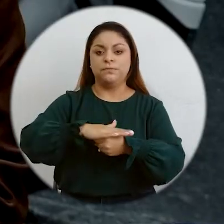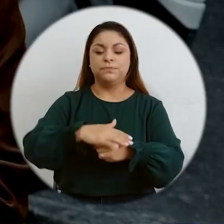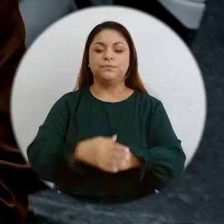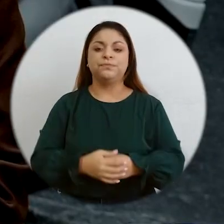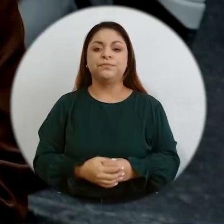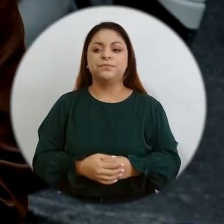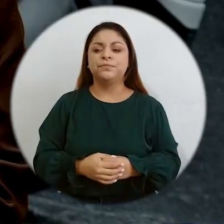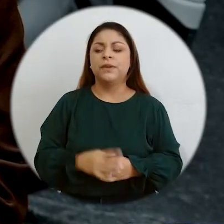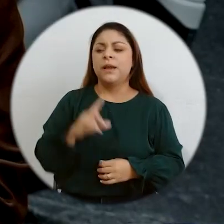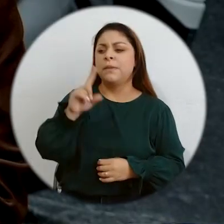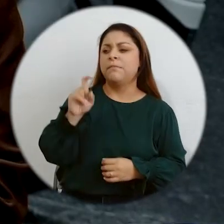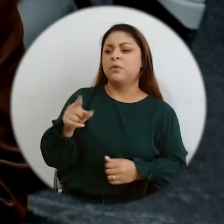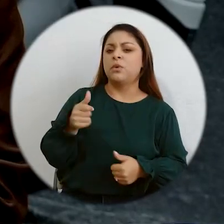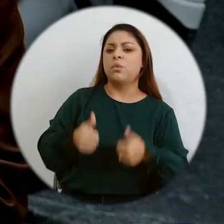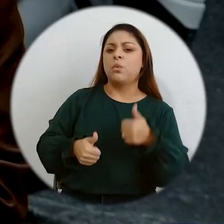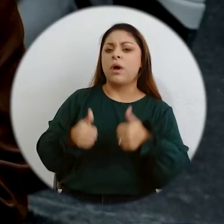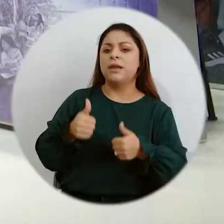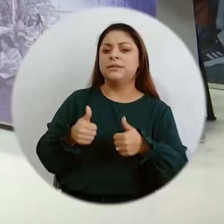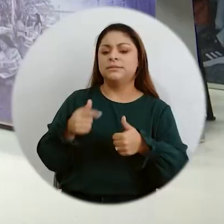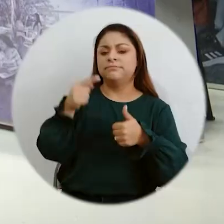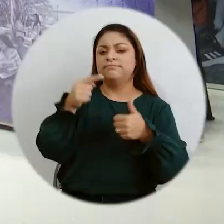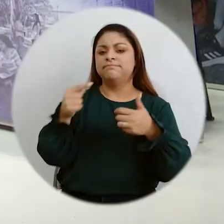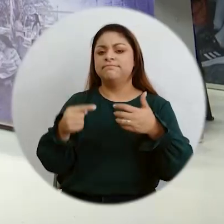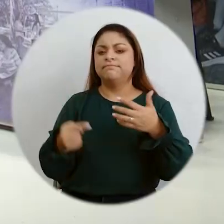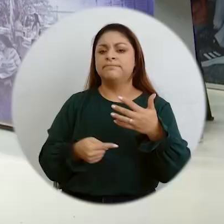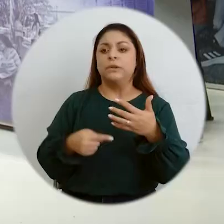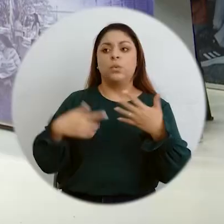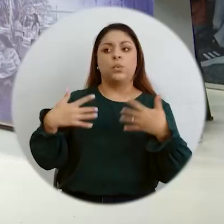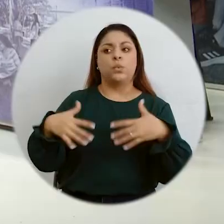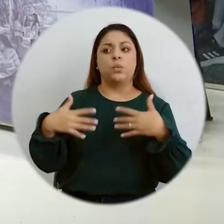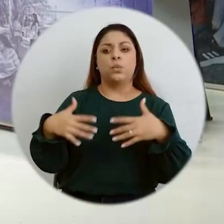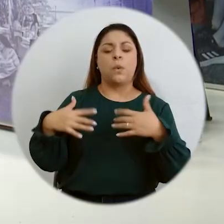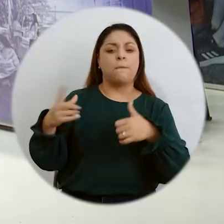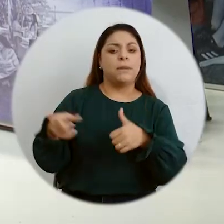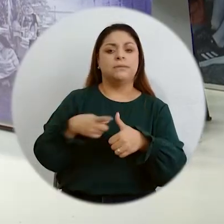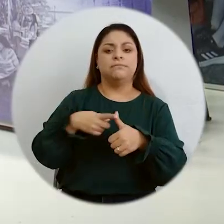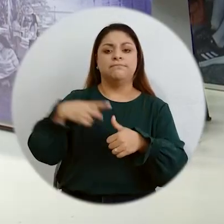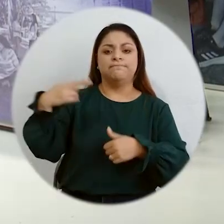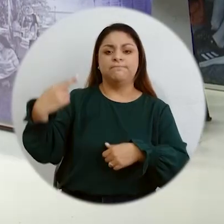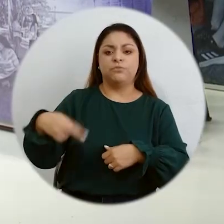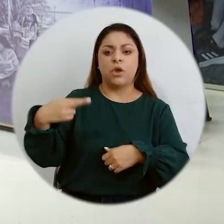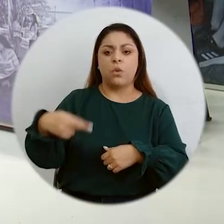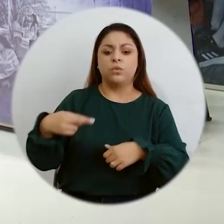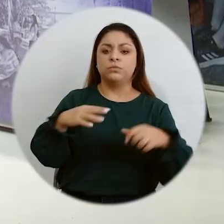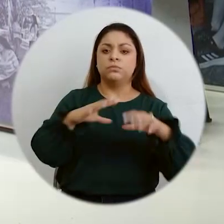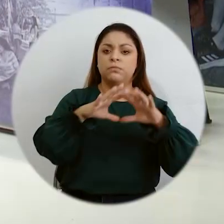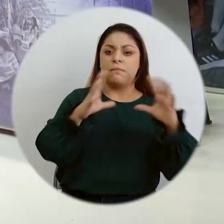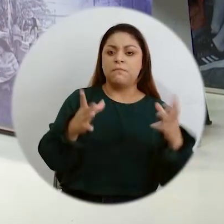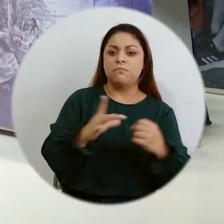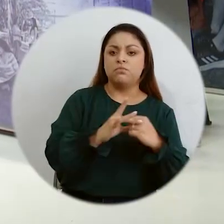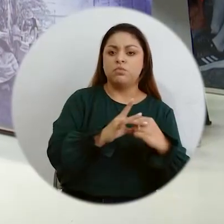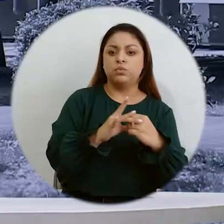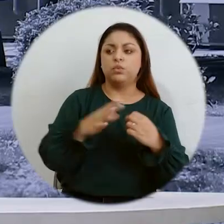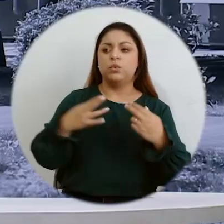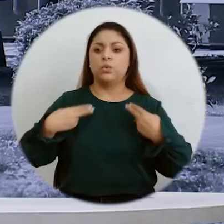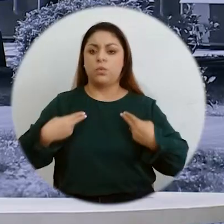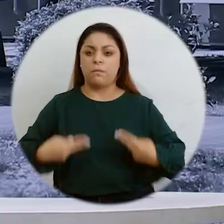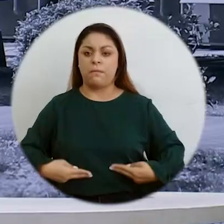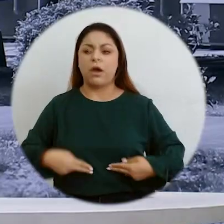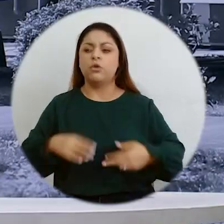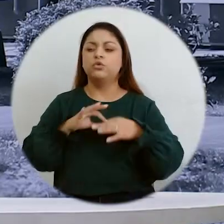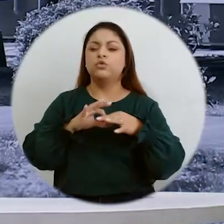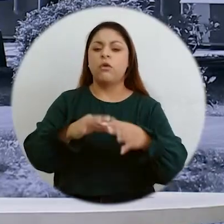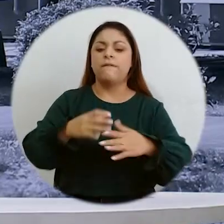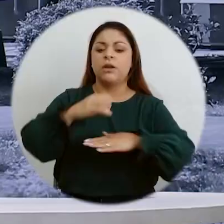¿Cuáles son los principales riesgos que enfrenta tanto el planeta como la especie humana en el tema de